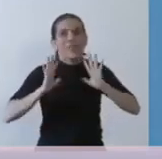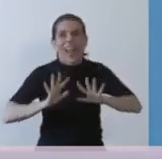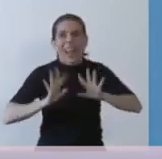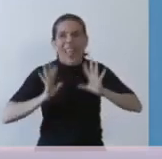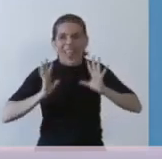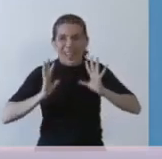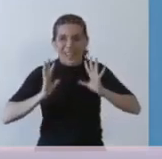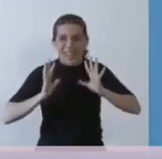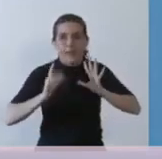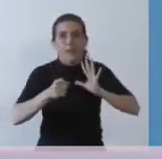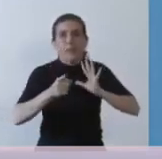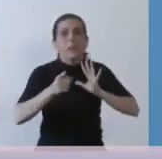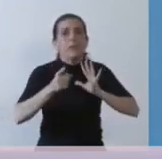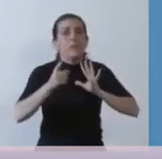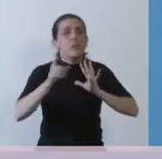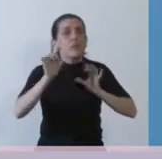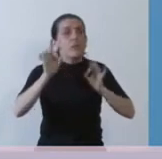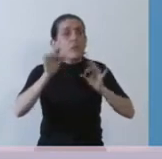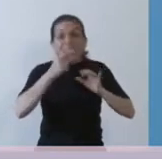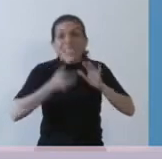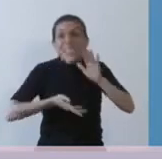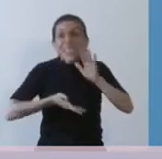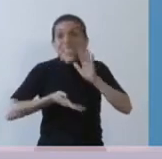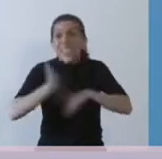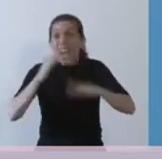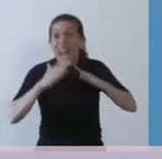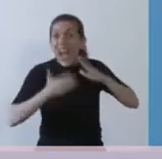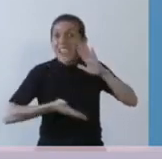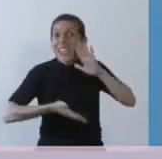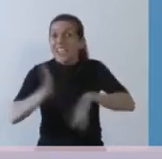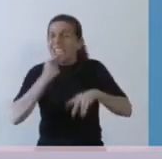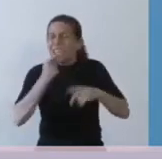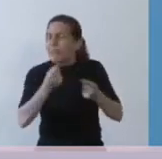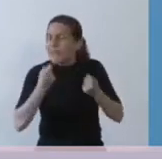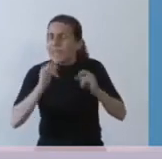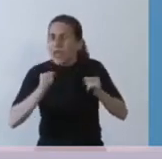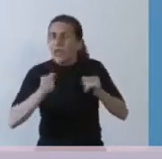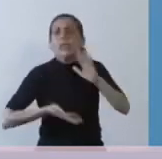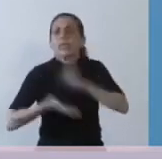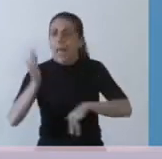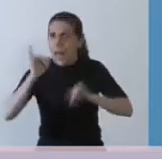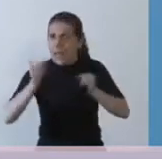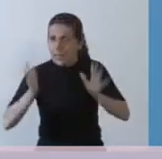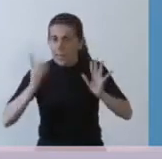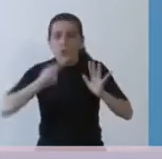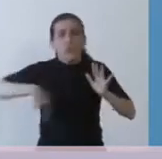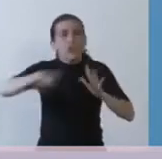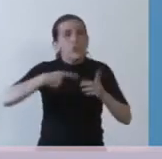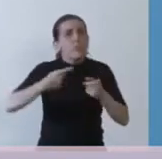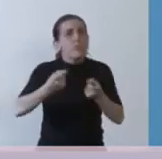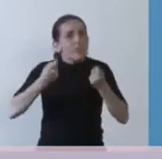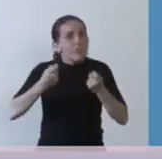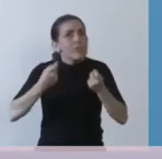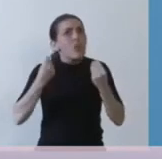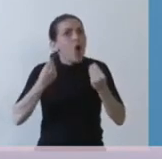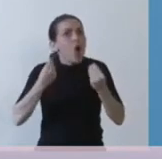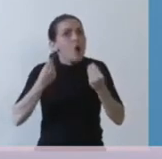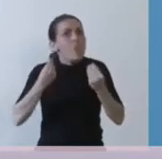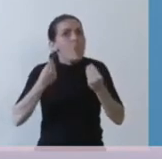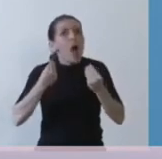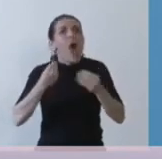casas solo tiene sentido salir cuando realmente Hace falta salir lo que nosotros necesitamos es enlentecer la